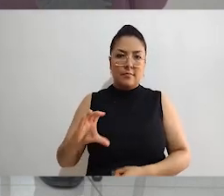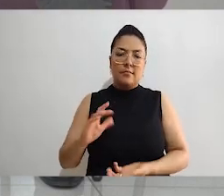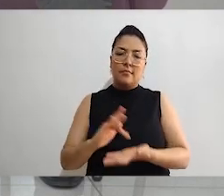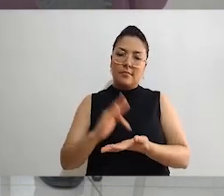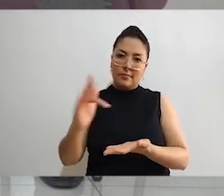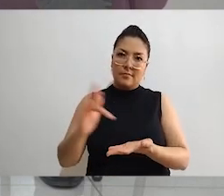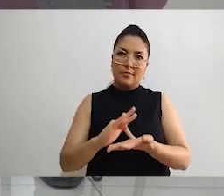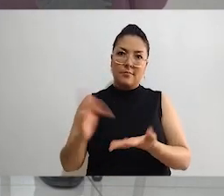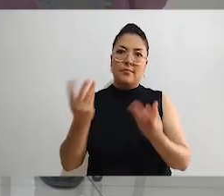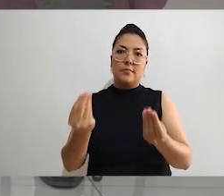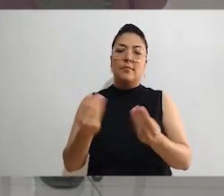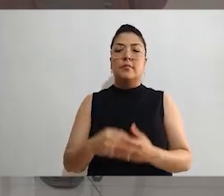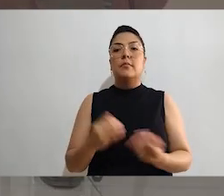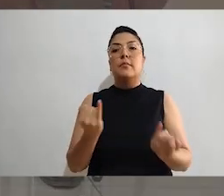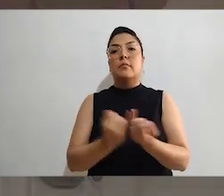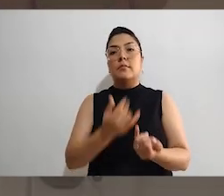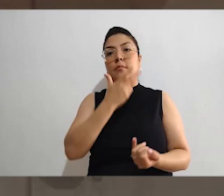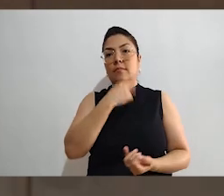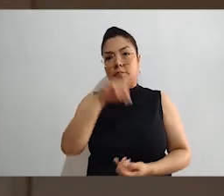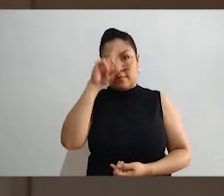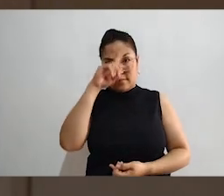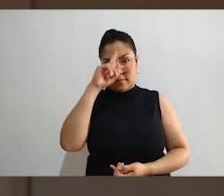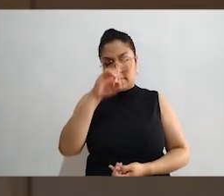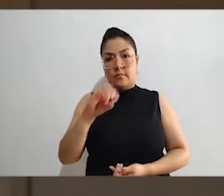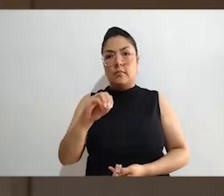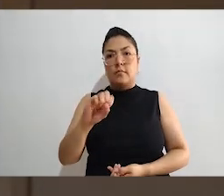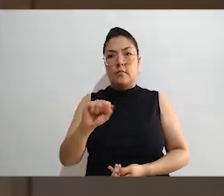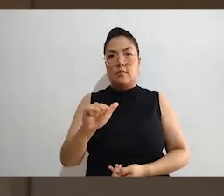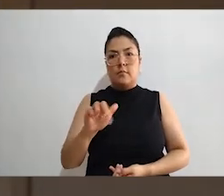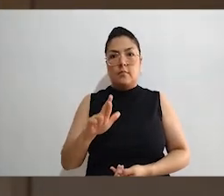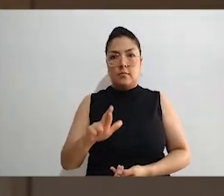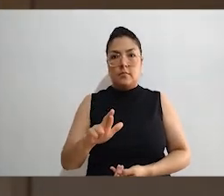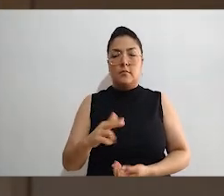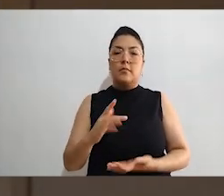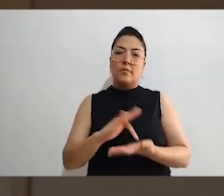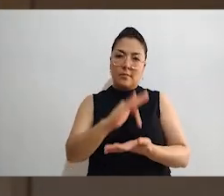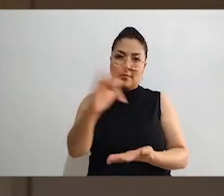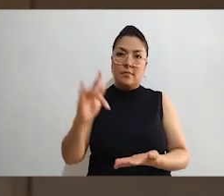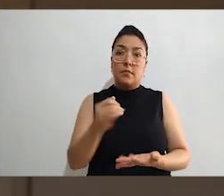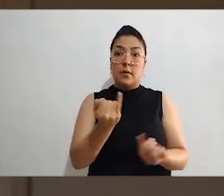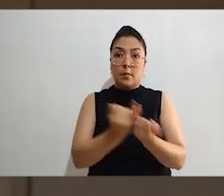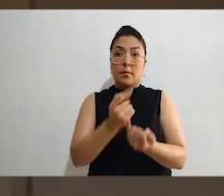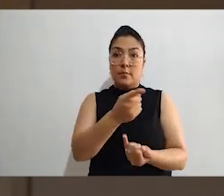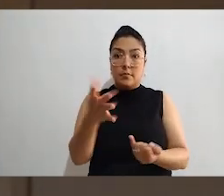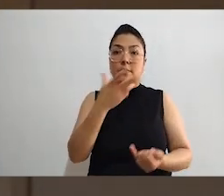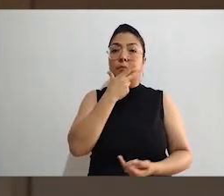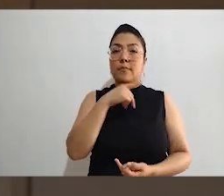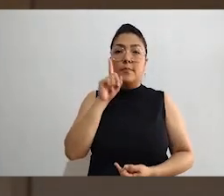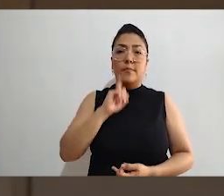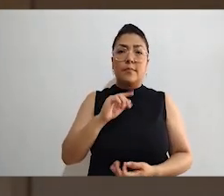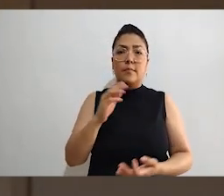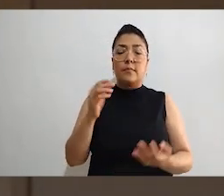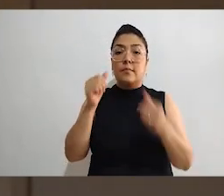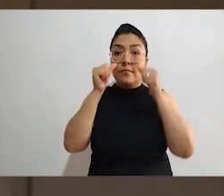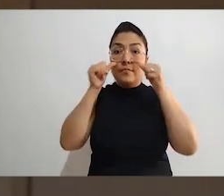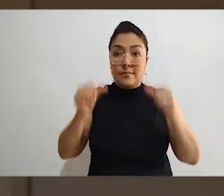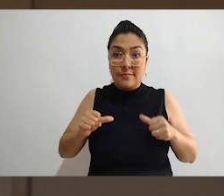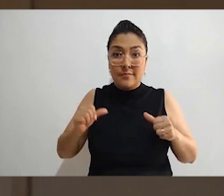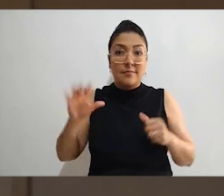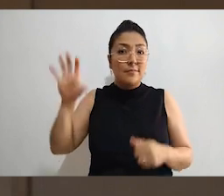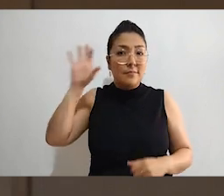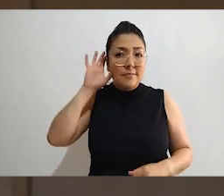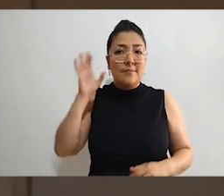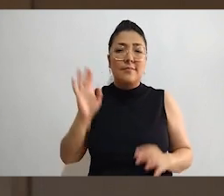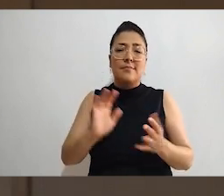Coahuila, a consejero Oscar Daniel y a ustedes que nos están escuchando y viendo y decirles que por favor